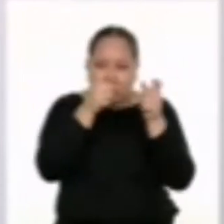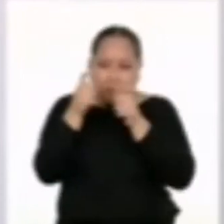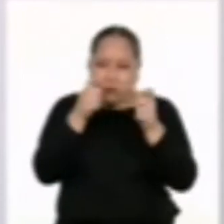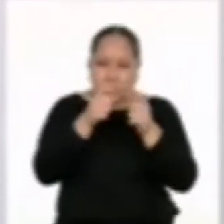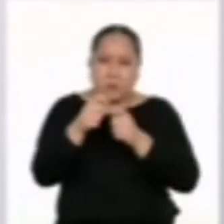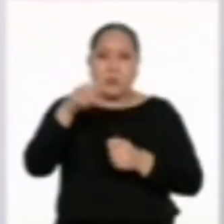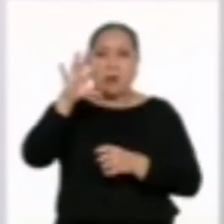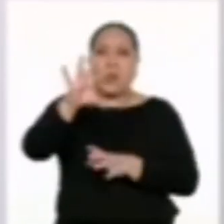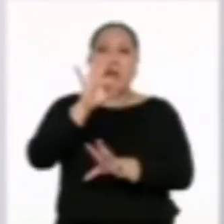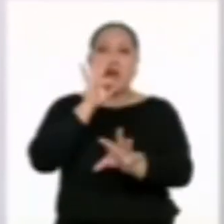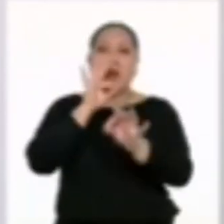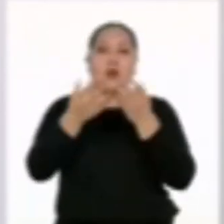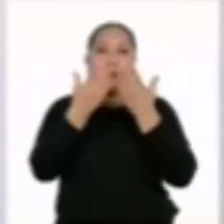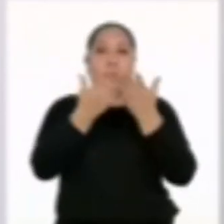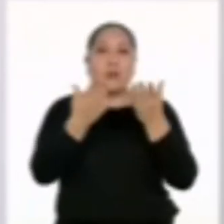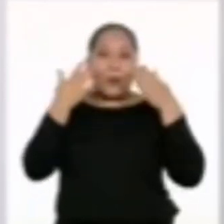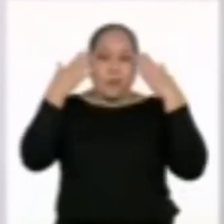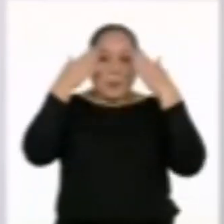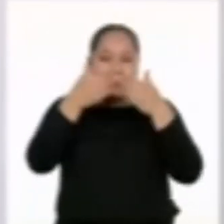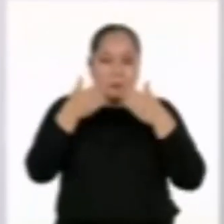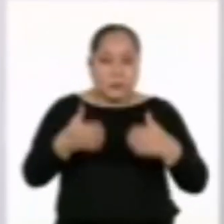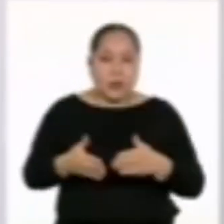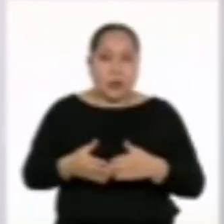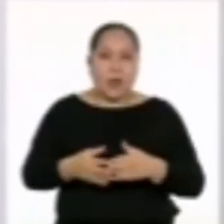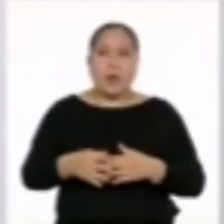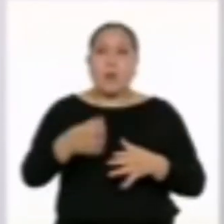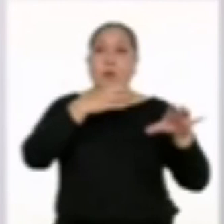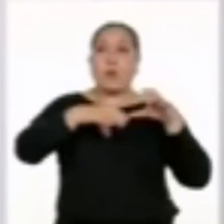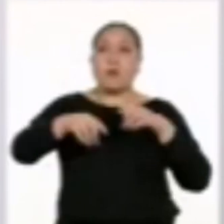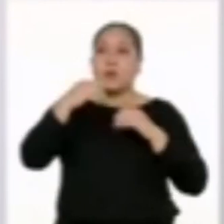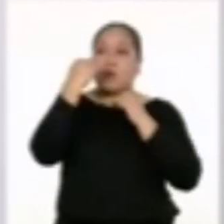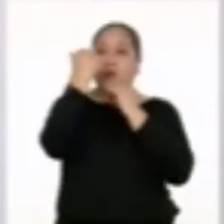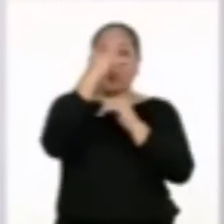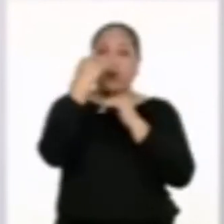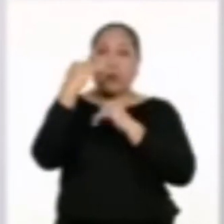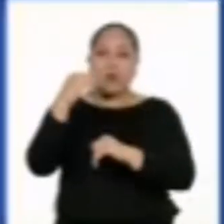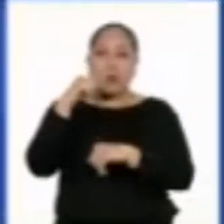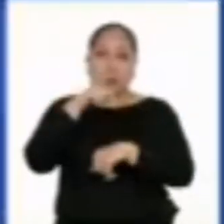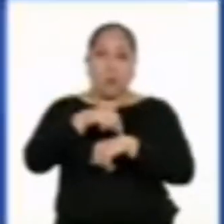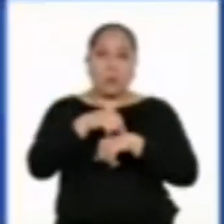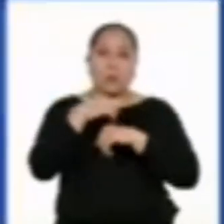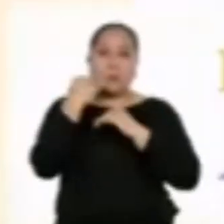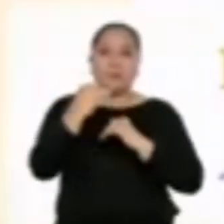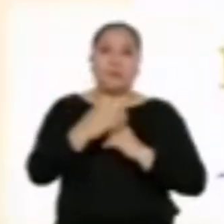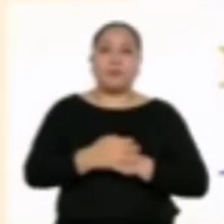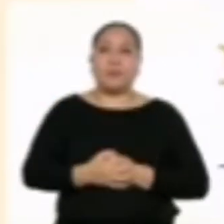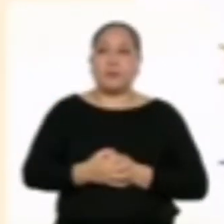acciones específicas y que podamos realizar en un determinado espacio de tiempo.